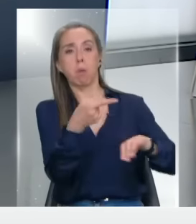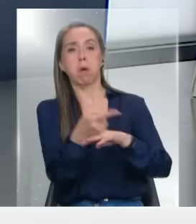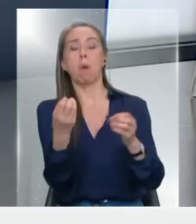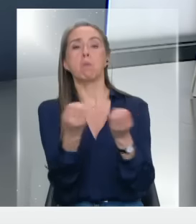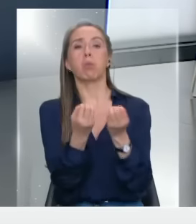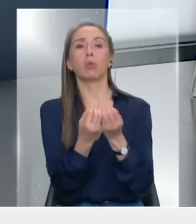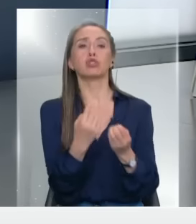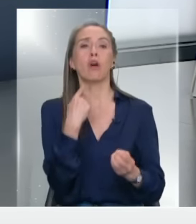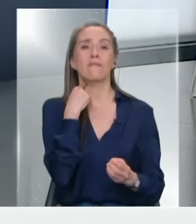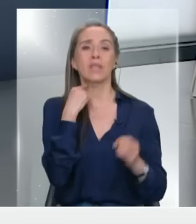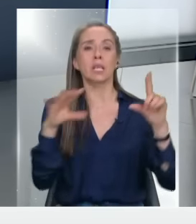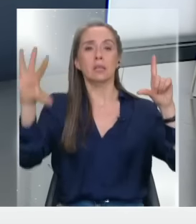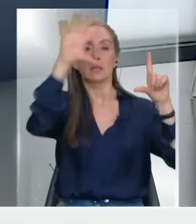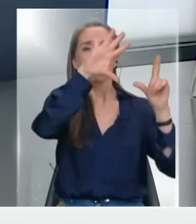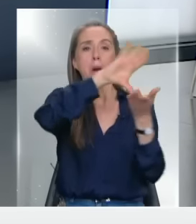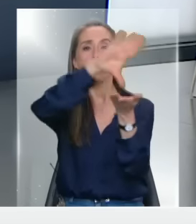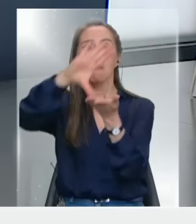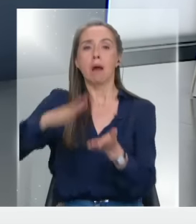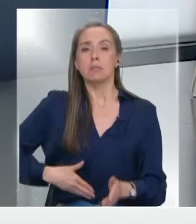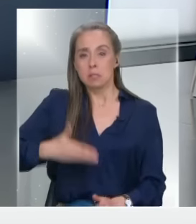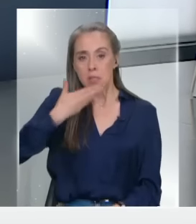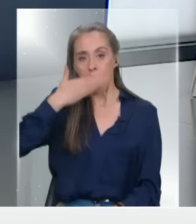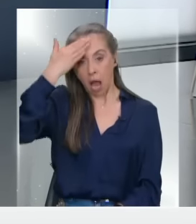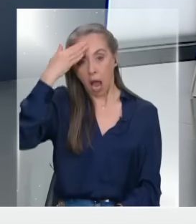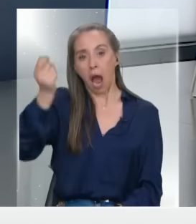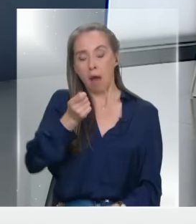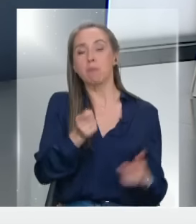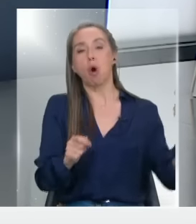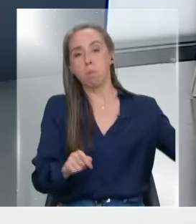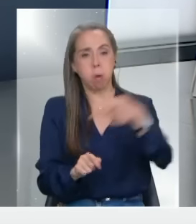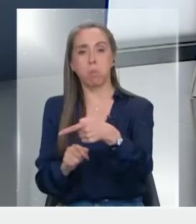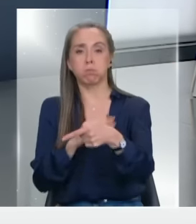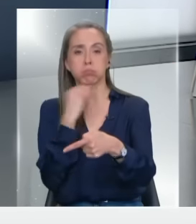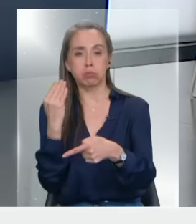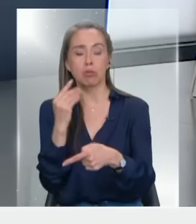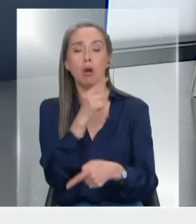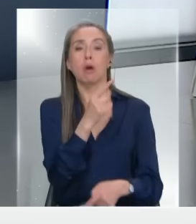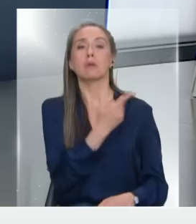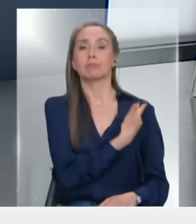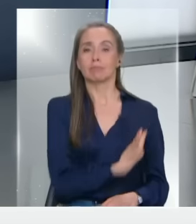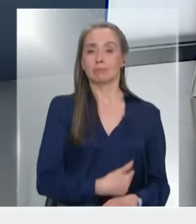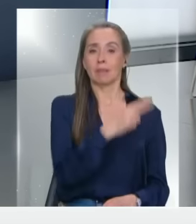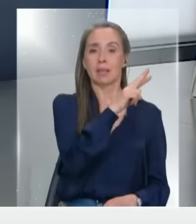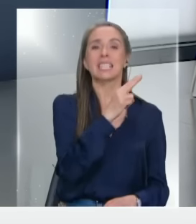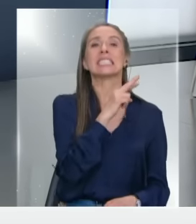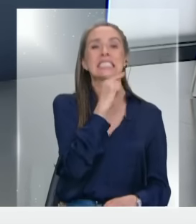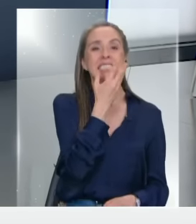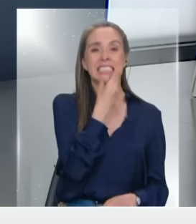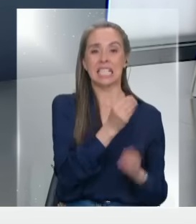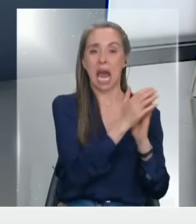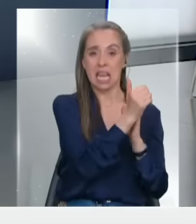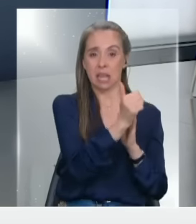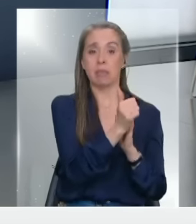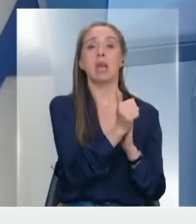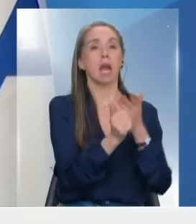en esa región. Revisemos inmediatamente las declaraciones del líder israelí, como también la declaración del grupo